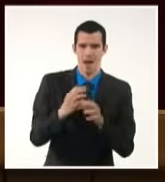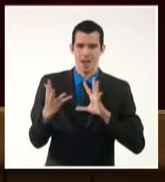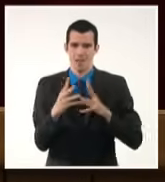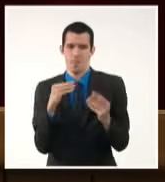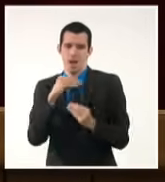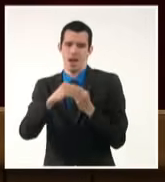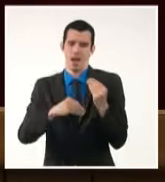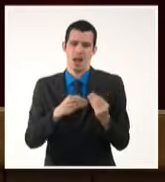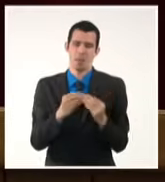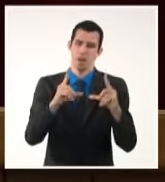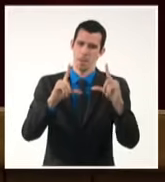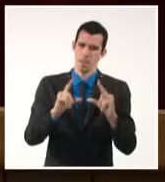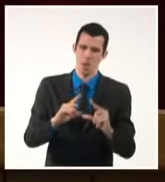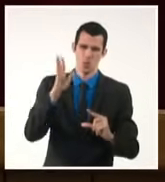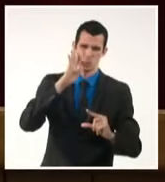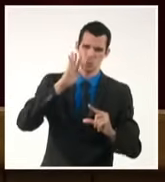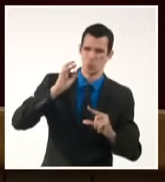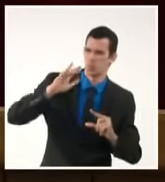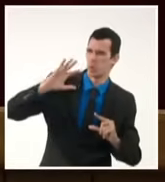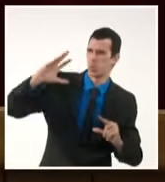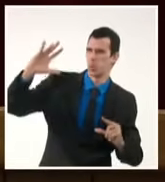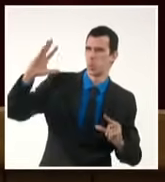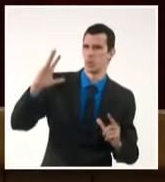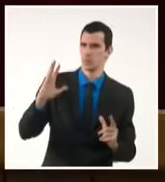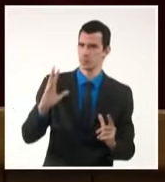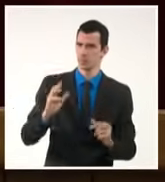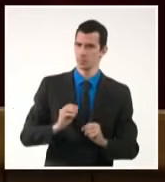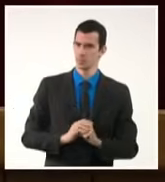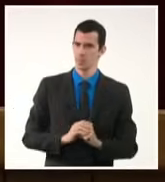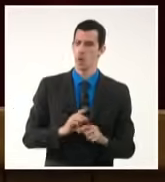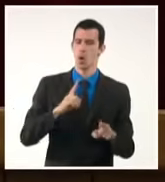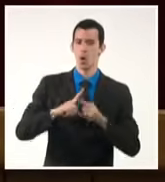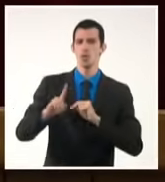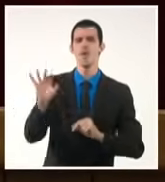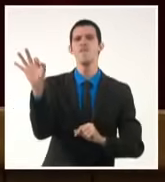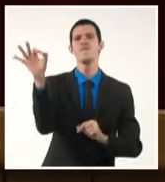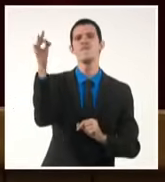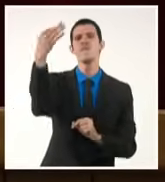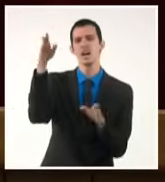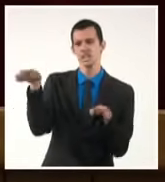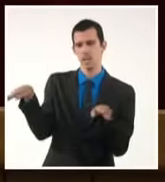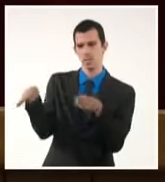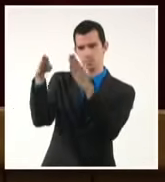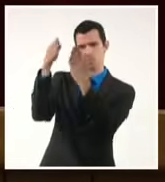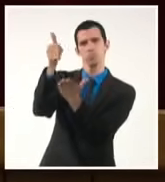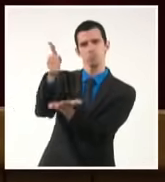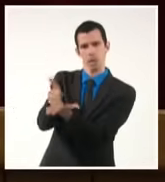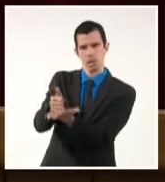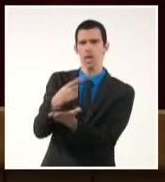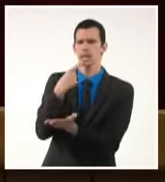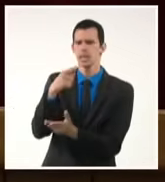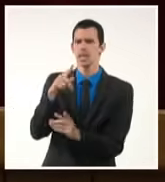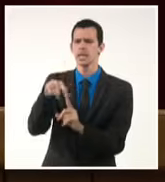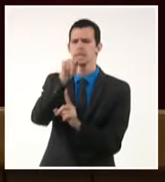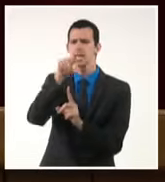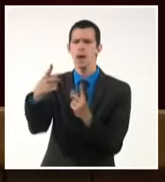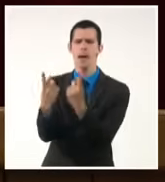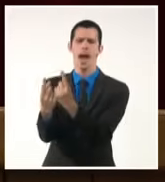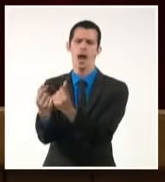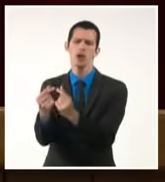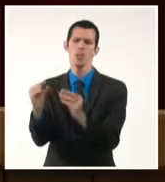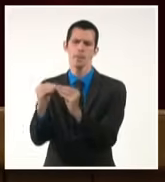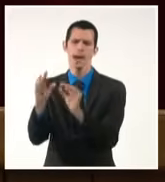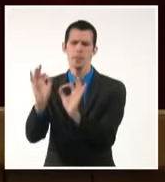París para analizar los problemas monetarios financieros, a la cumbre de los BRICS y a diversas citas celebradas en